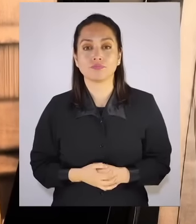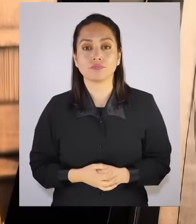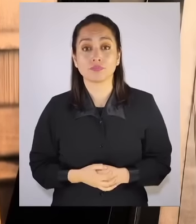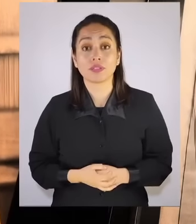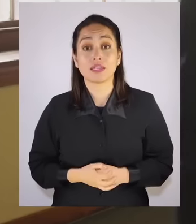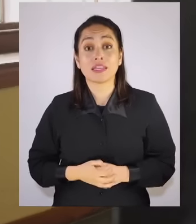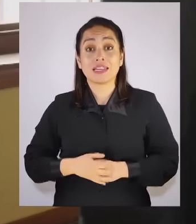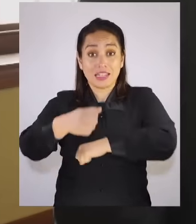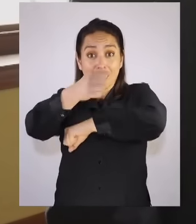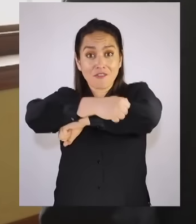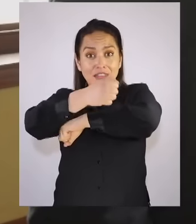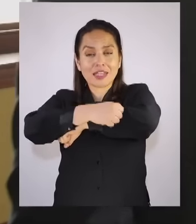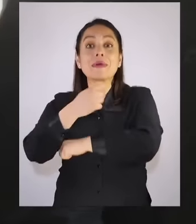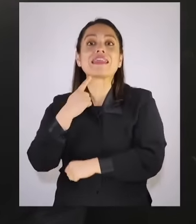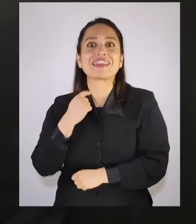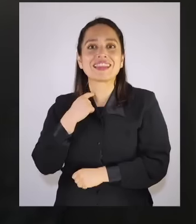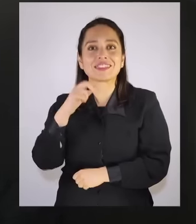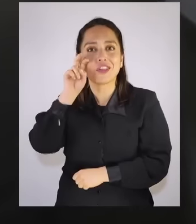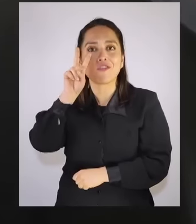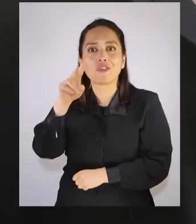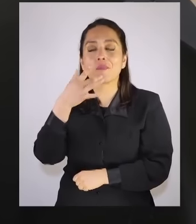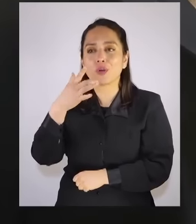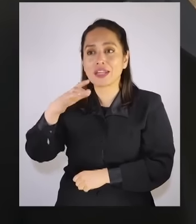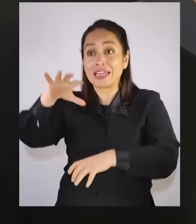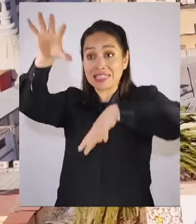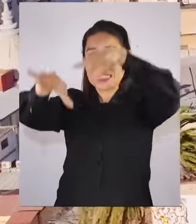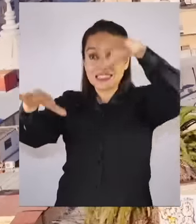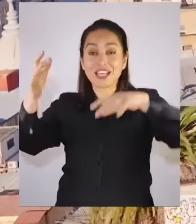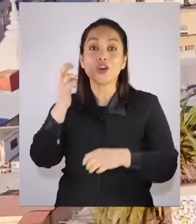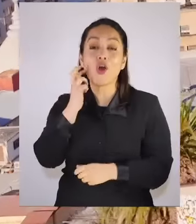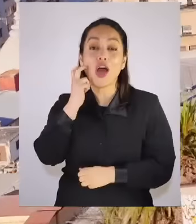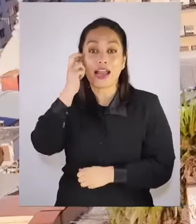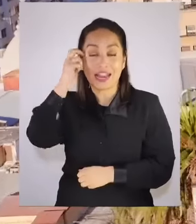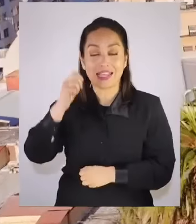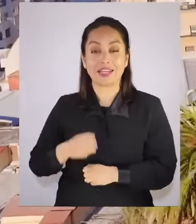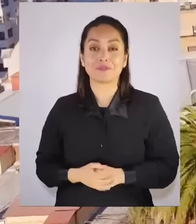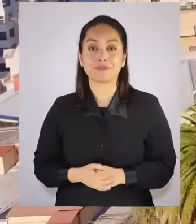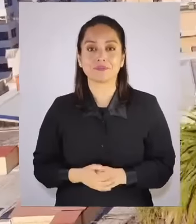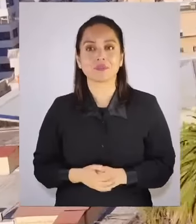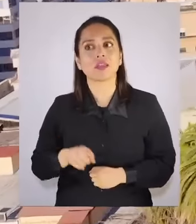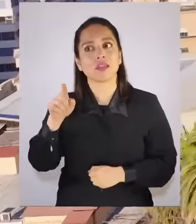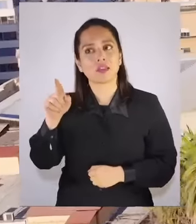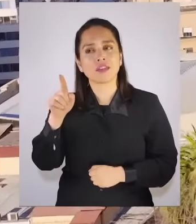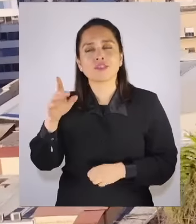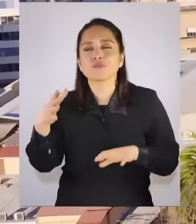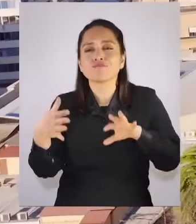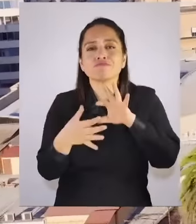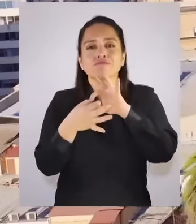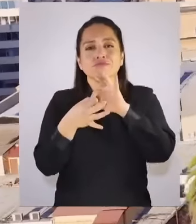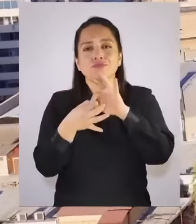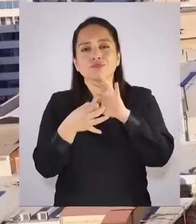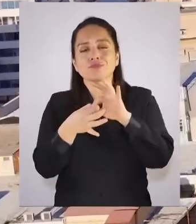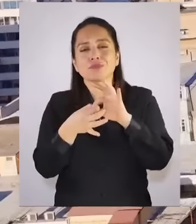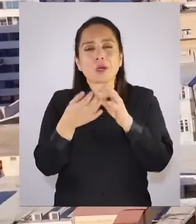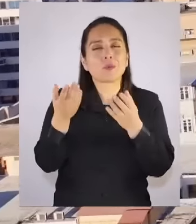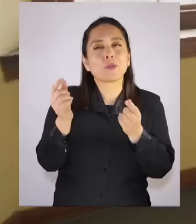En esta ventana también es interesante porque tenemos la vista del Cerro Alegre y esto también nos conecta con un